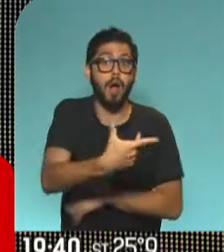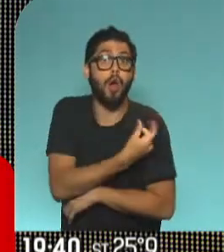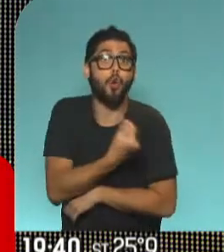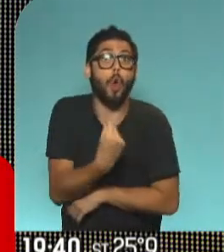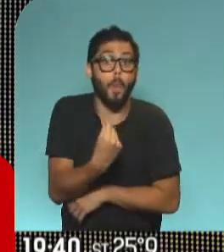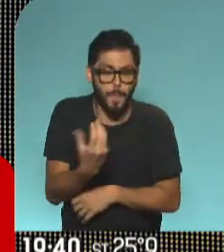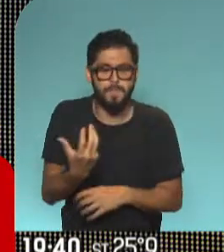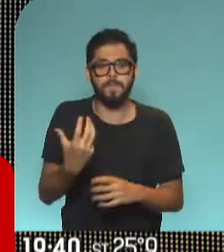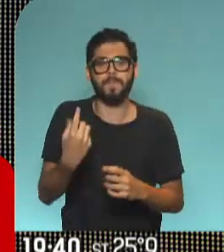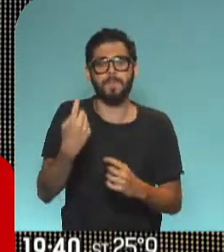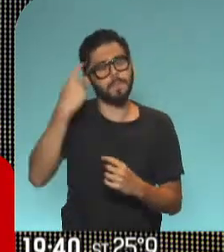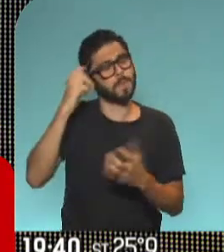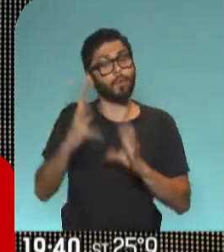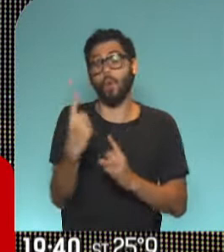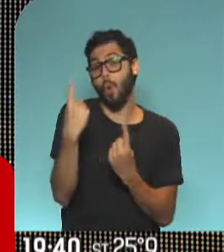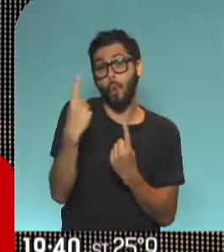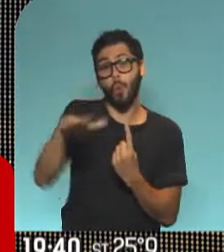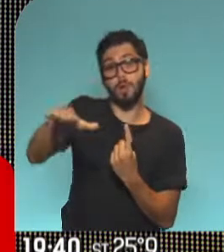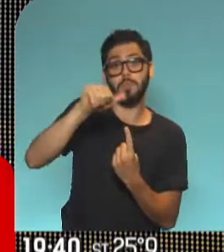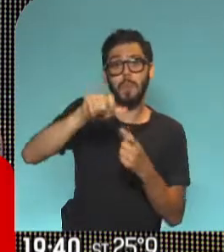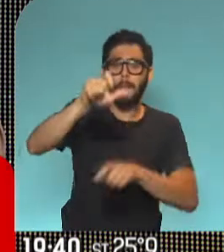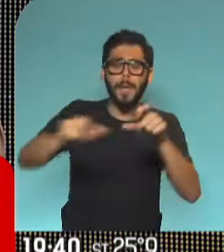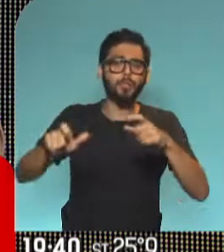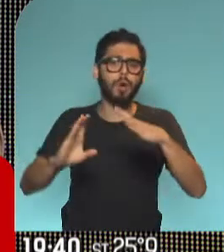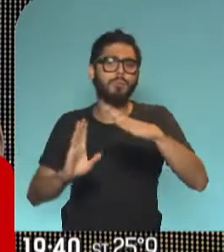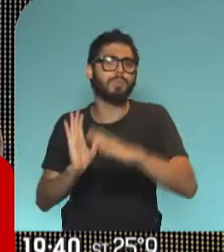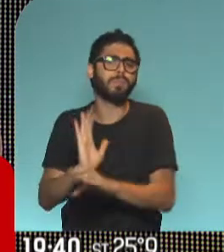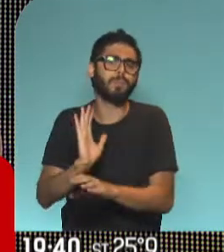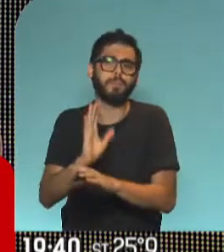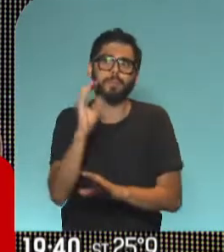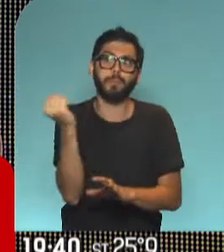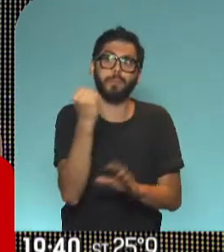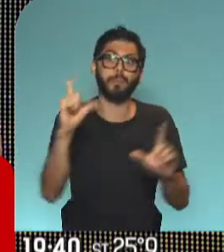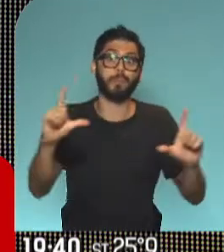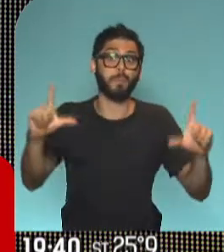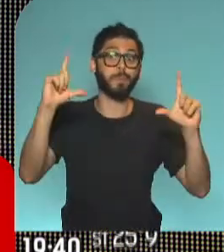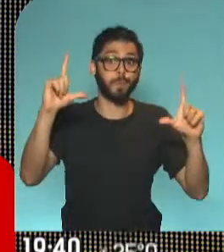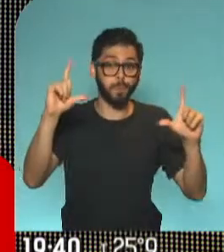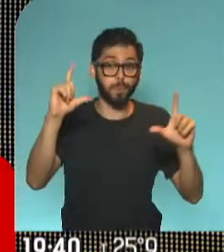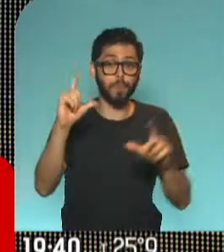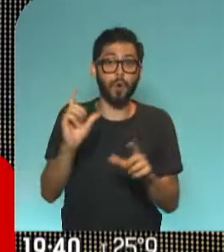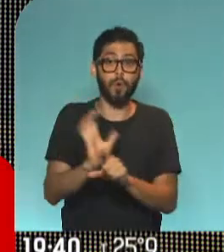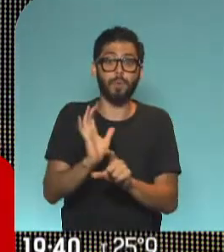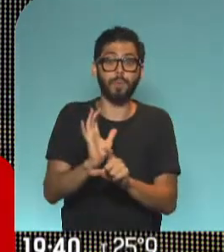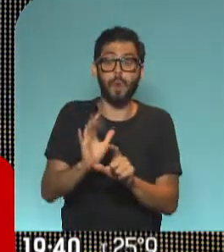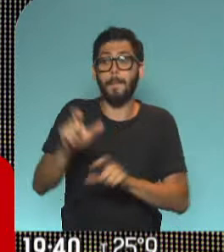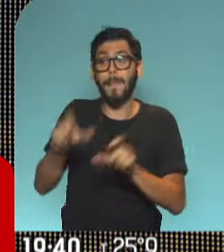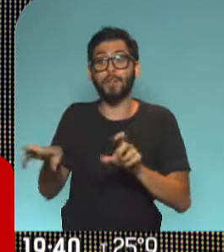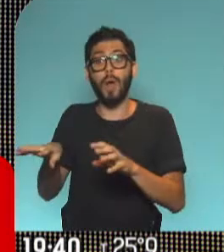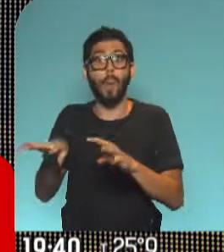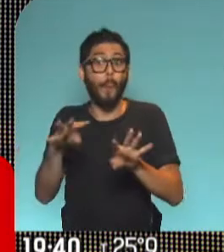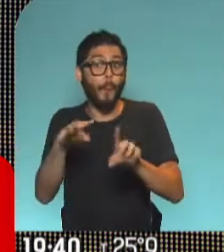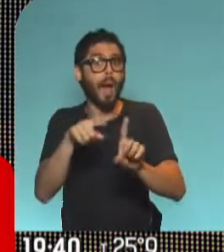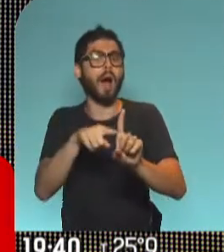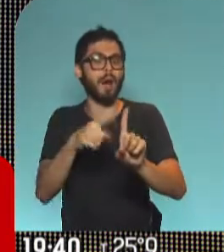convocar a personalidades de todas las áreas que quizá son más creíbles para un sector de la sociedad, incluso